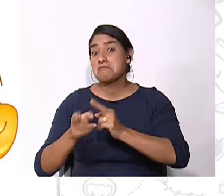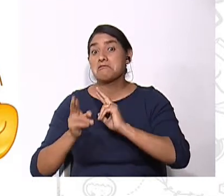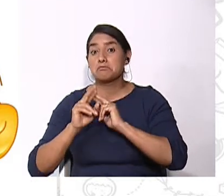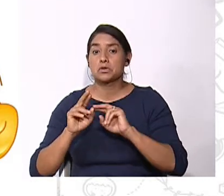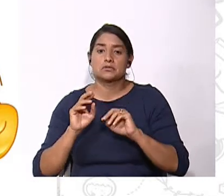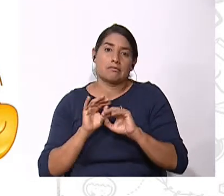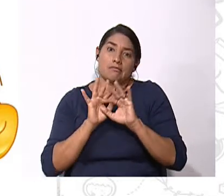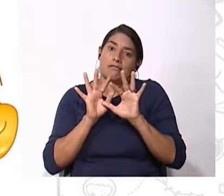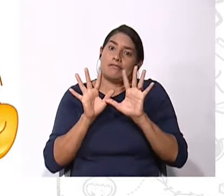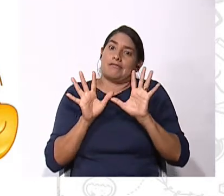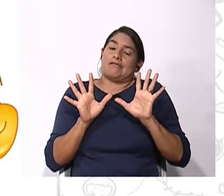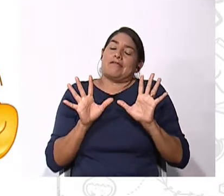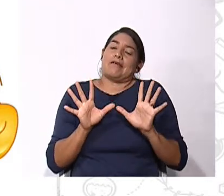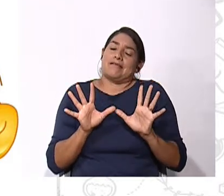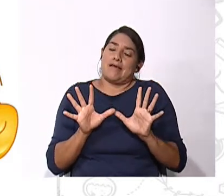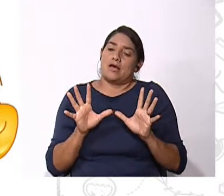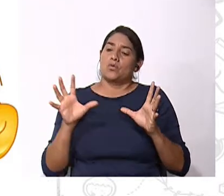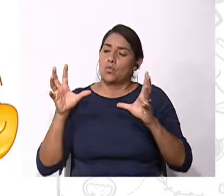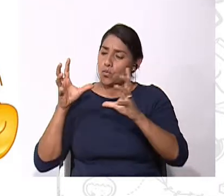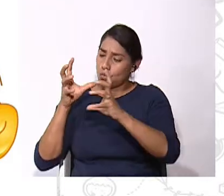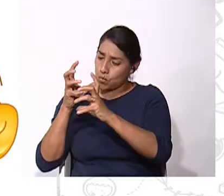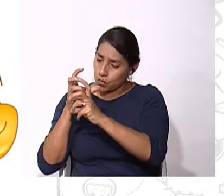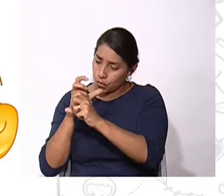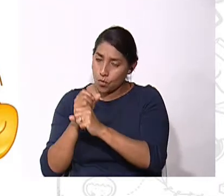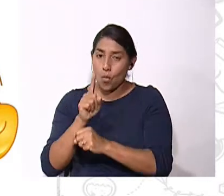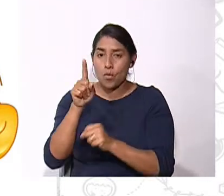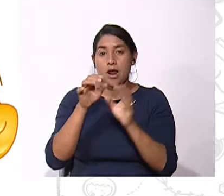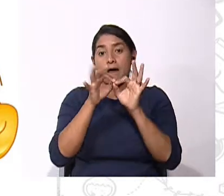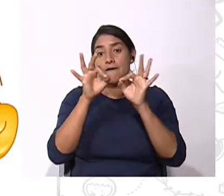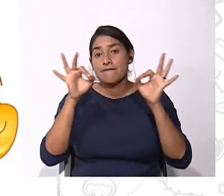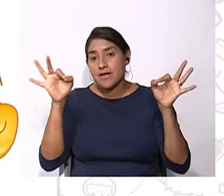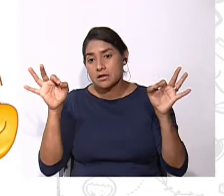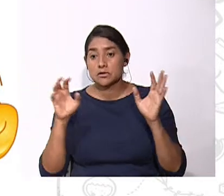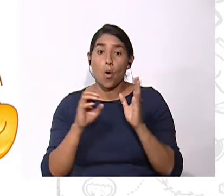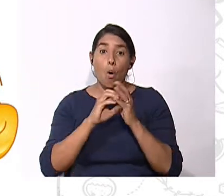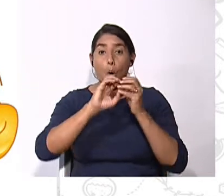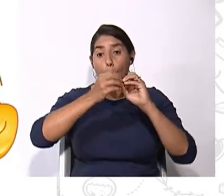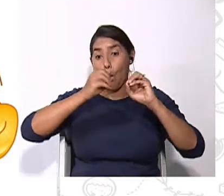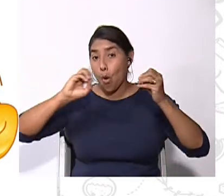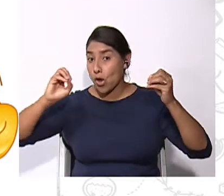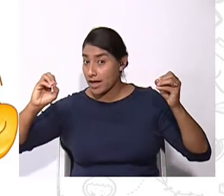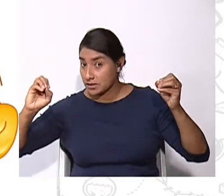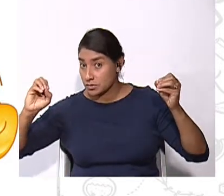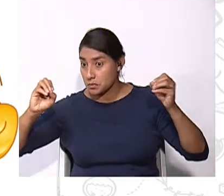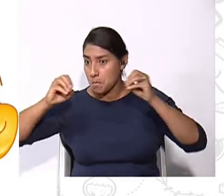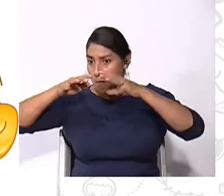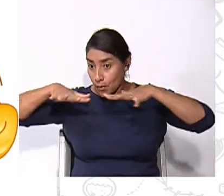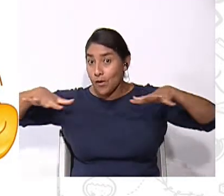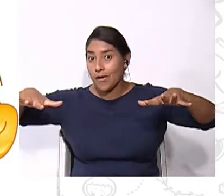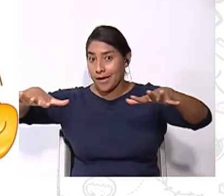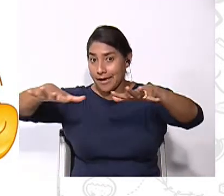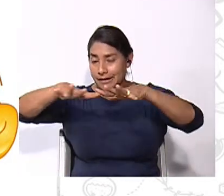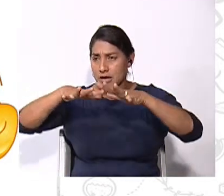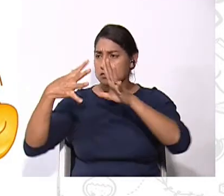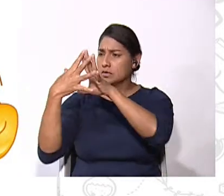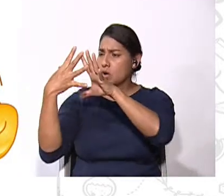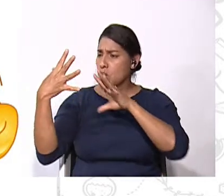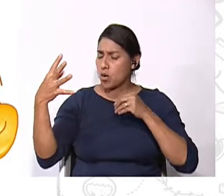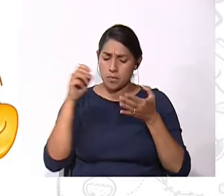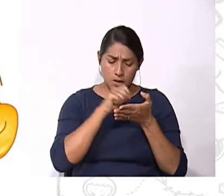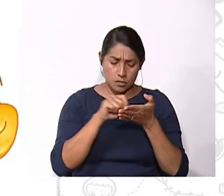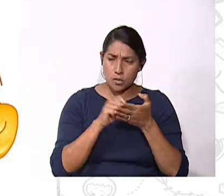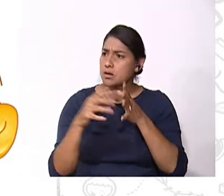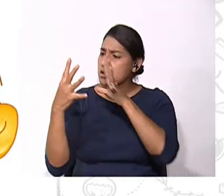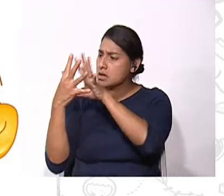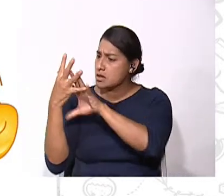por supuesto, va a resumirse en una frase o en una oración. Generalmente copiamos todo el